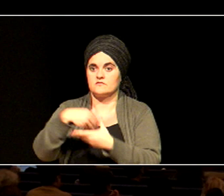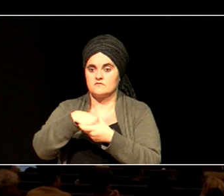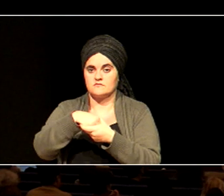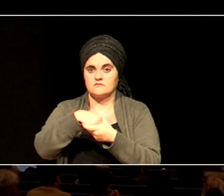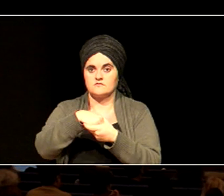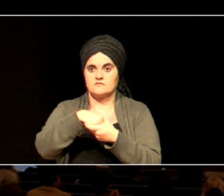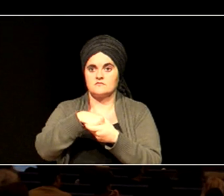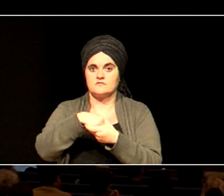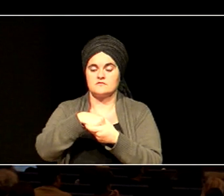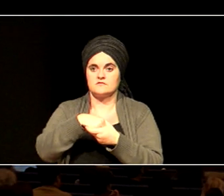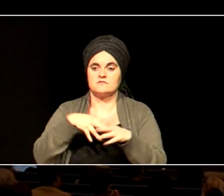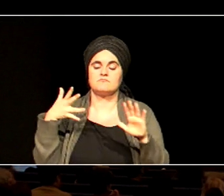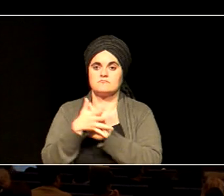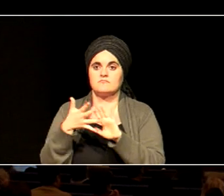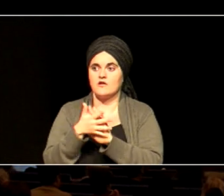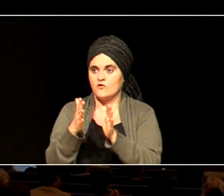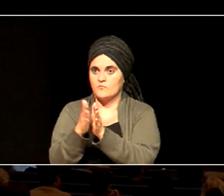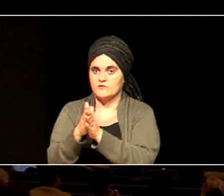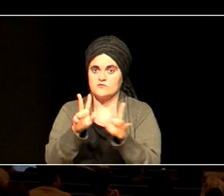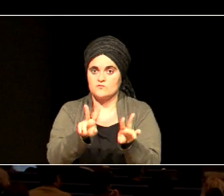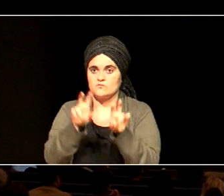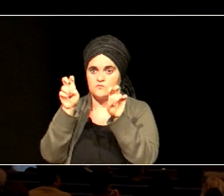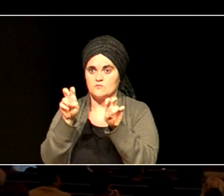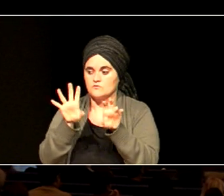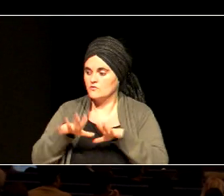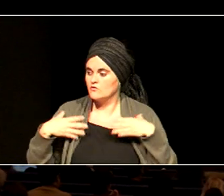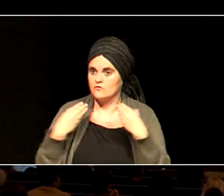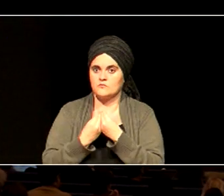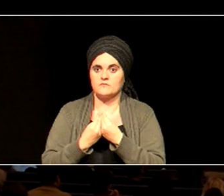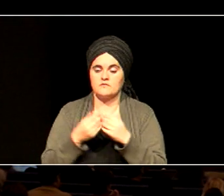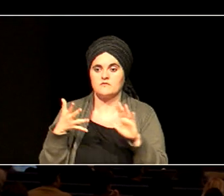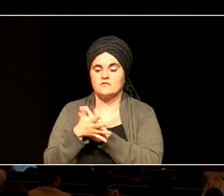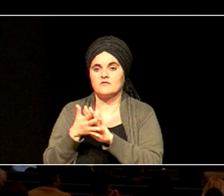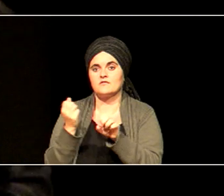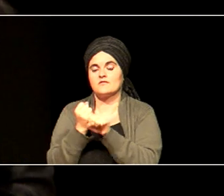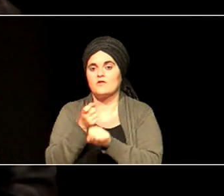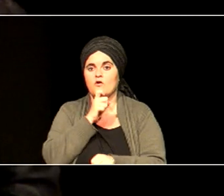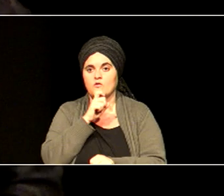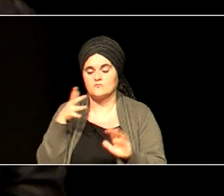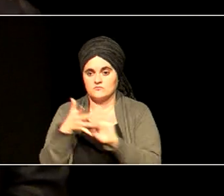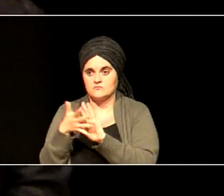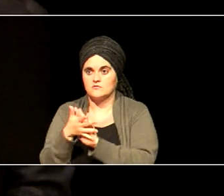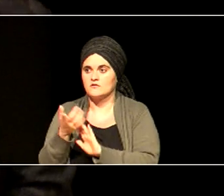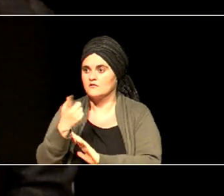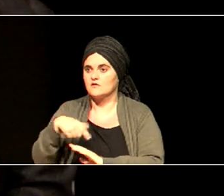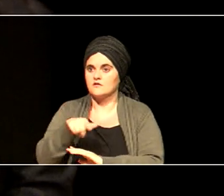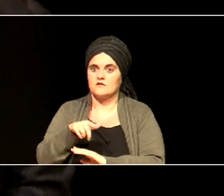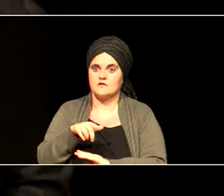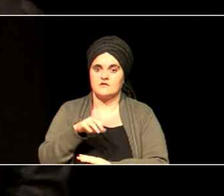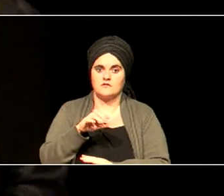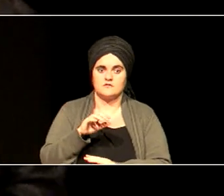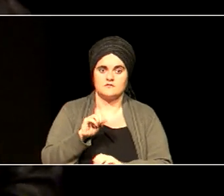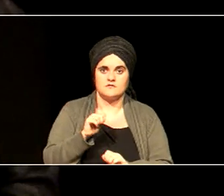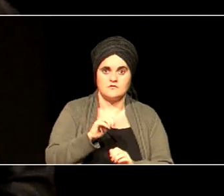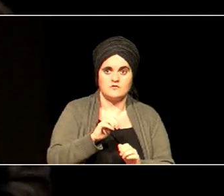sobre exponiendo a los compañeros nuevos nuestro trabajo en convivencia de todos los años, hablamos de violencia cero desde los 0 años de